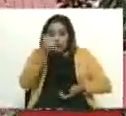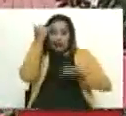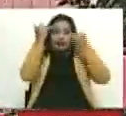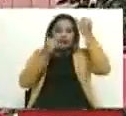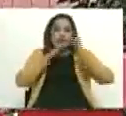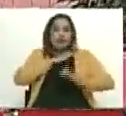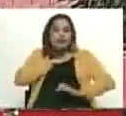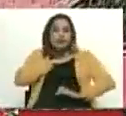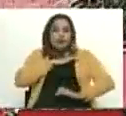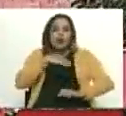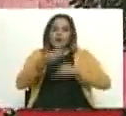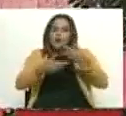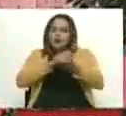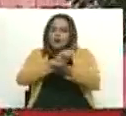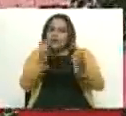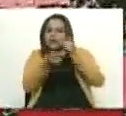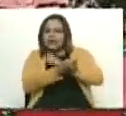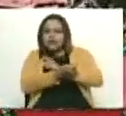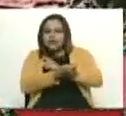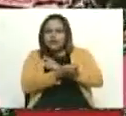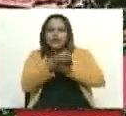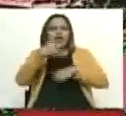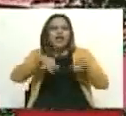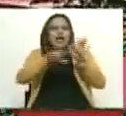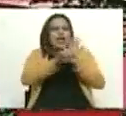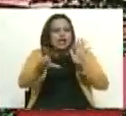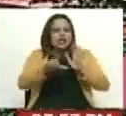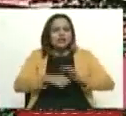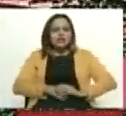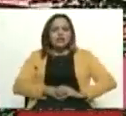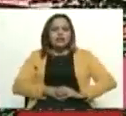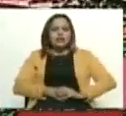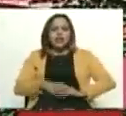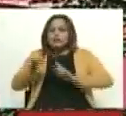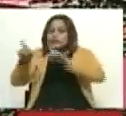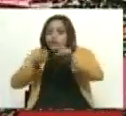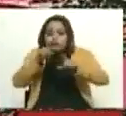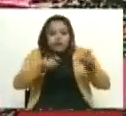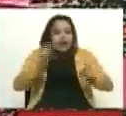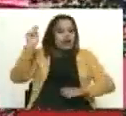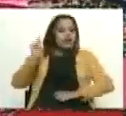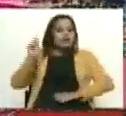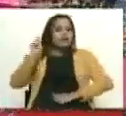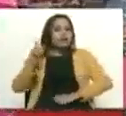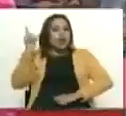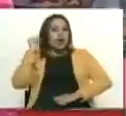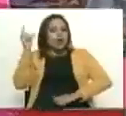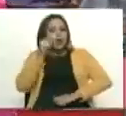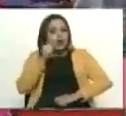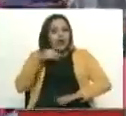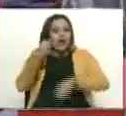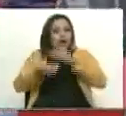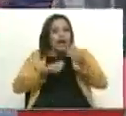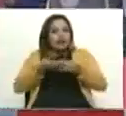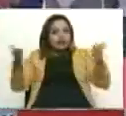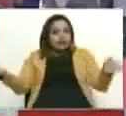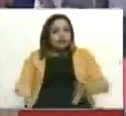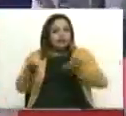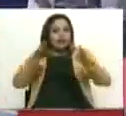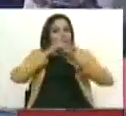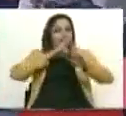ir transformando lo que tenemos para las leyes, consultarlas con los diputados y diputadas y lanzar estas ofensivas que son